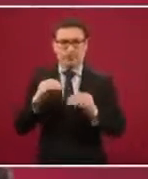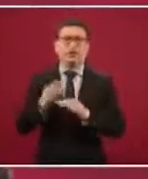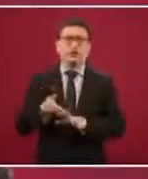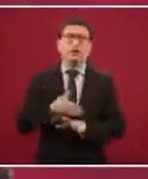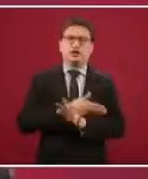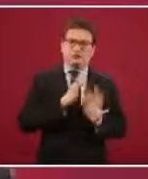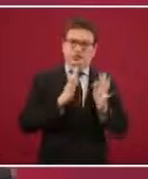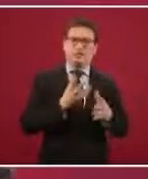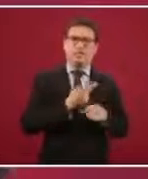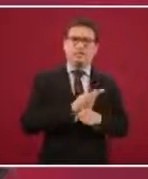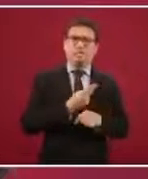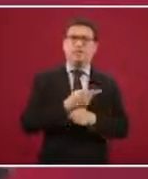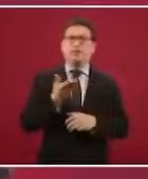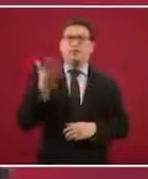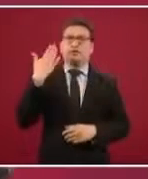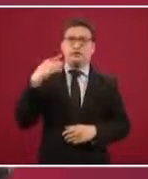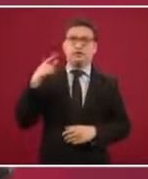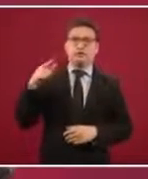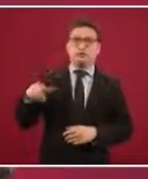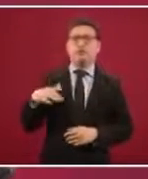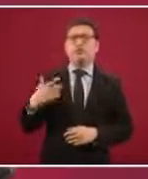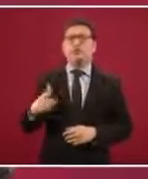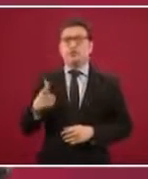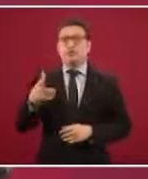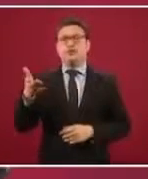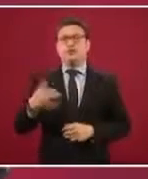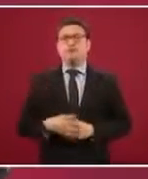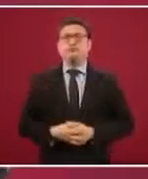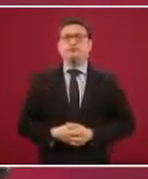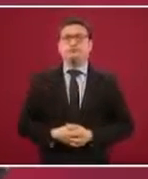parecidos en Guanajuato.